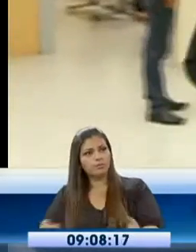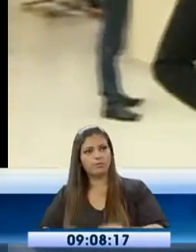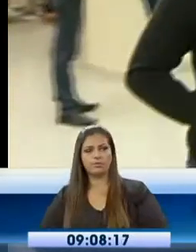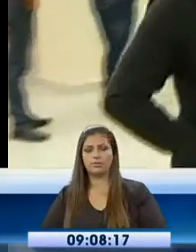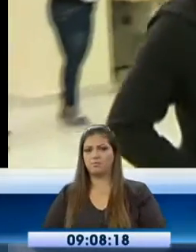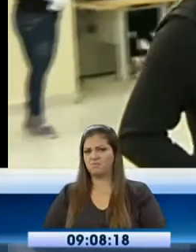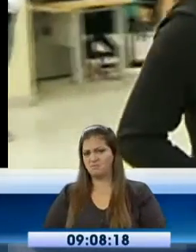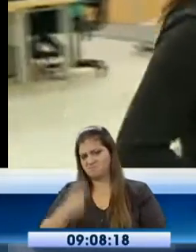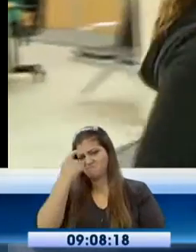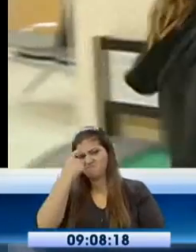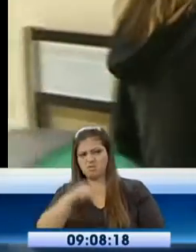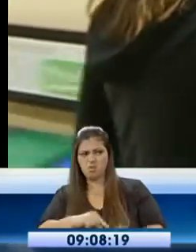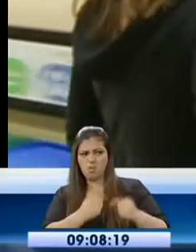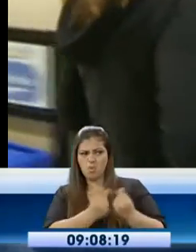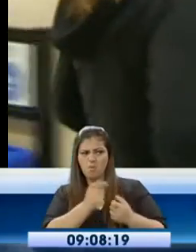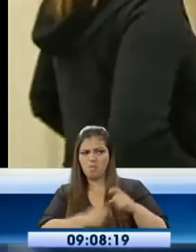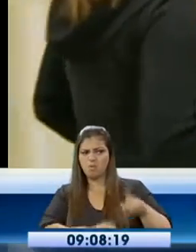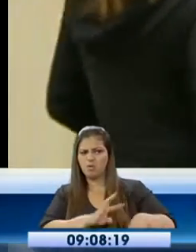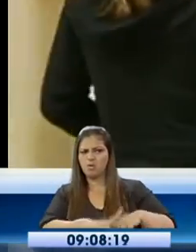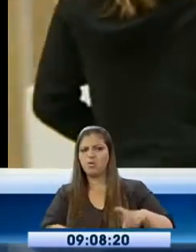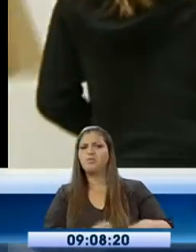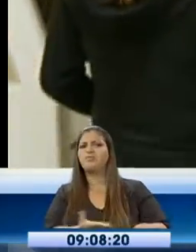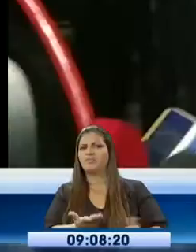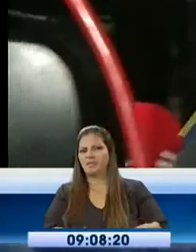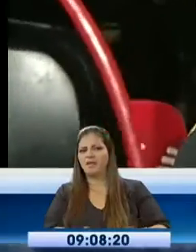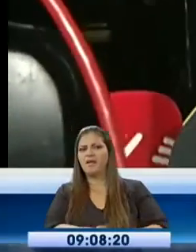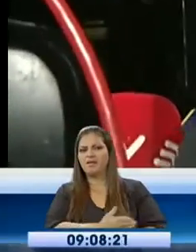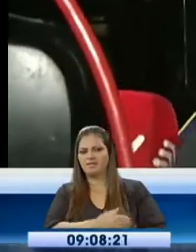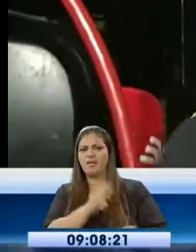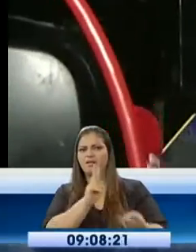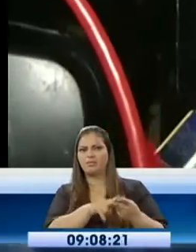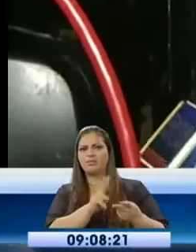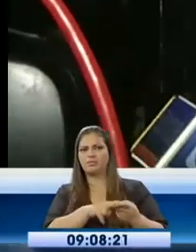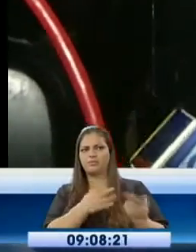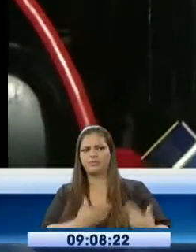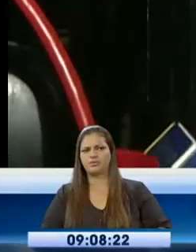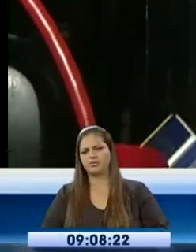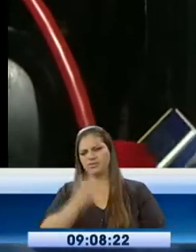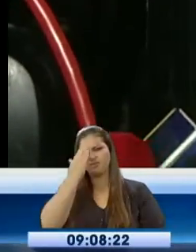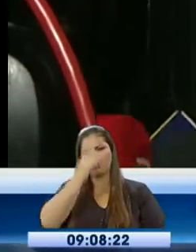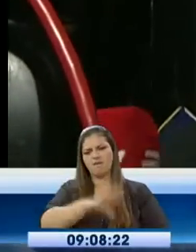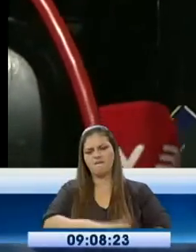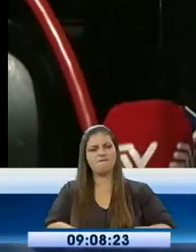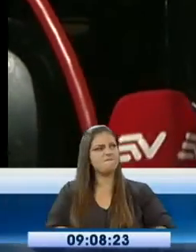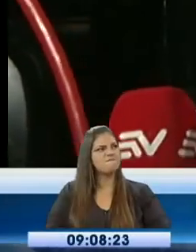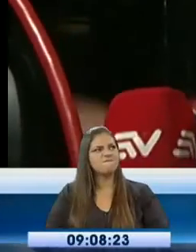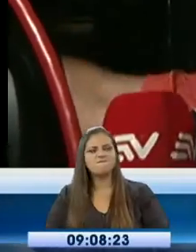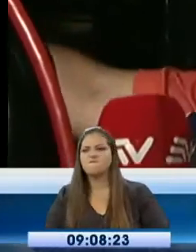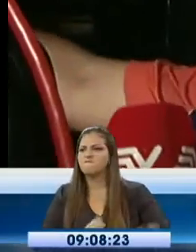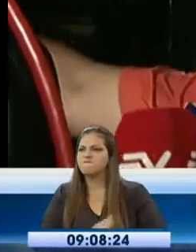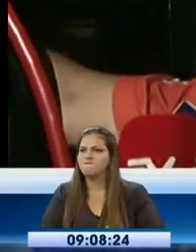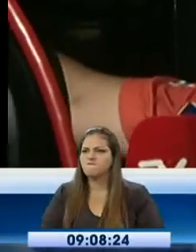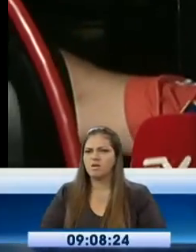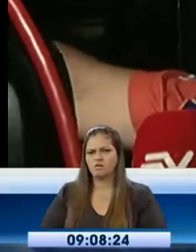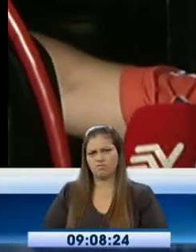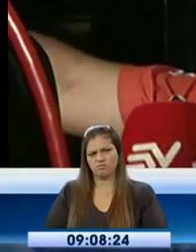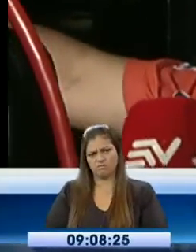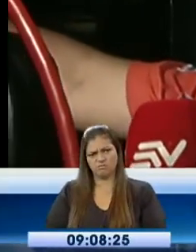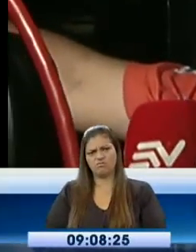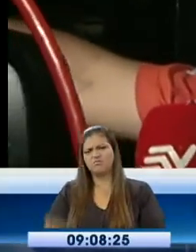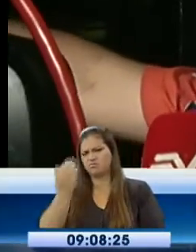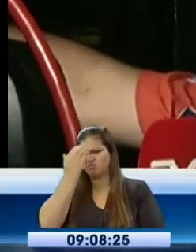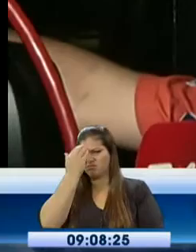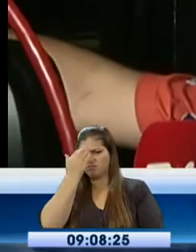que los malhechores sean conocidos del sector. Esto es planificado. Esto sabemos más o menos quiénes pueden haber sido, porque